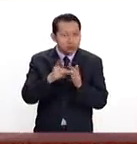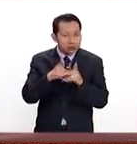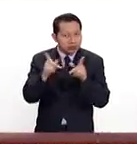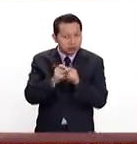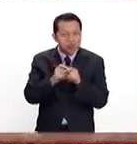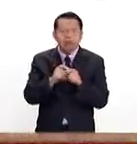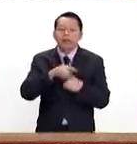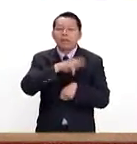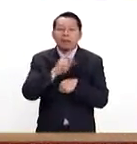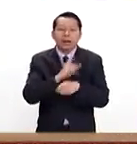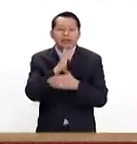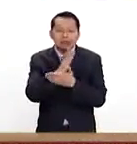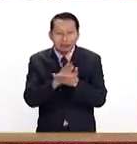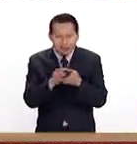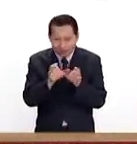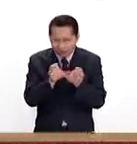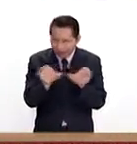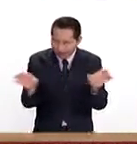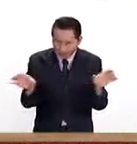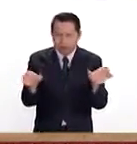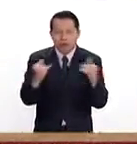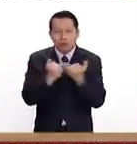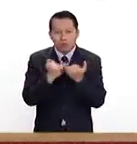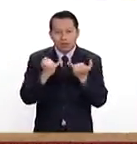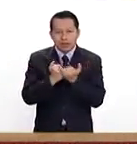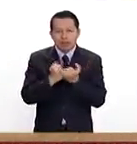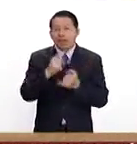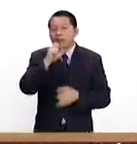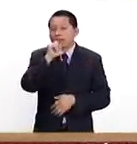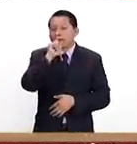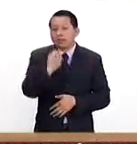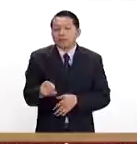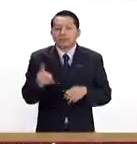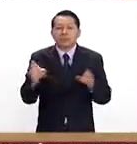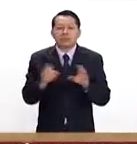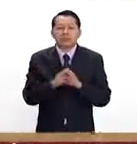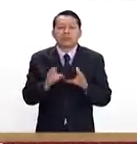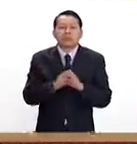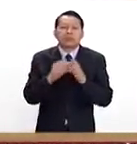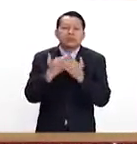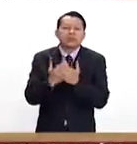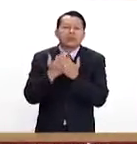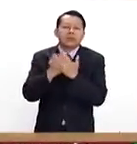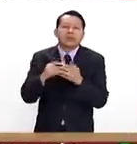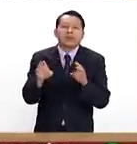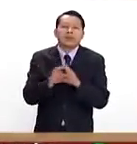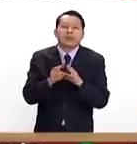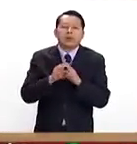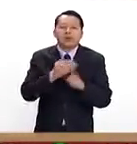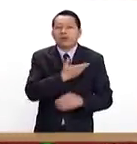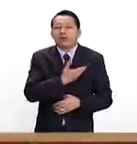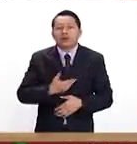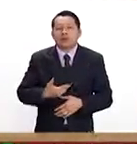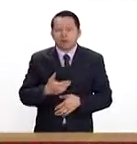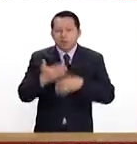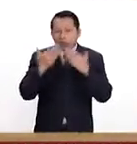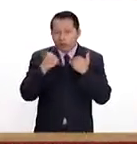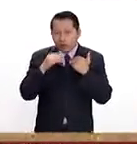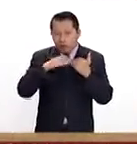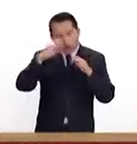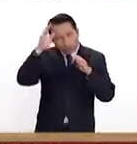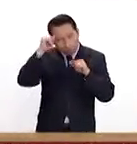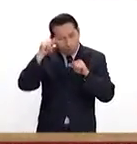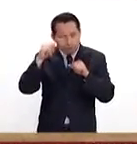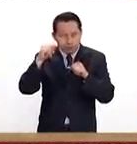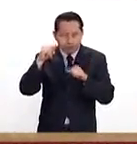país dividido, un país polarizado, un país que espera una presidencia, si no logra algún tipo de consenso, que se